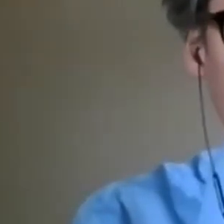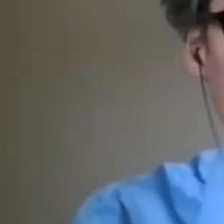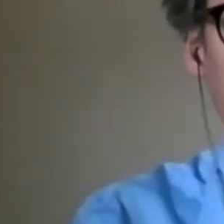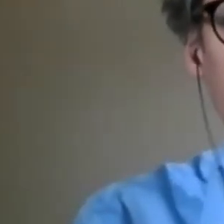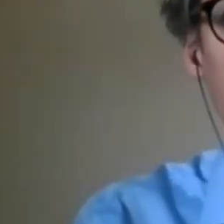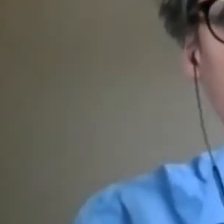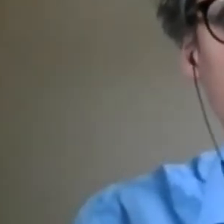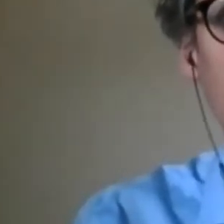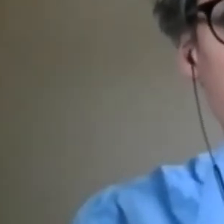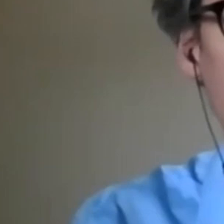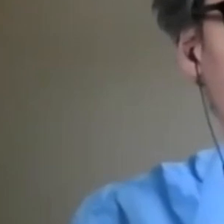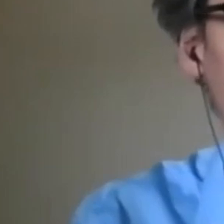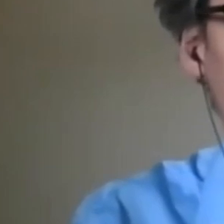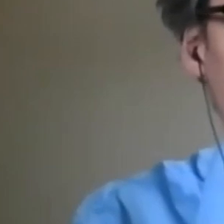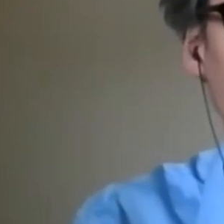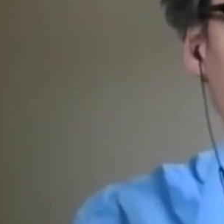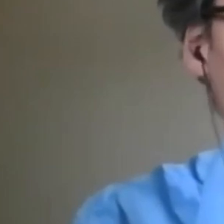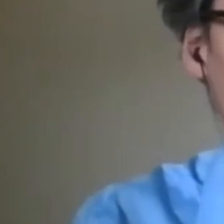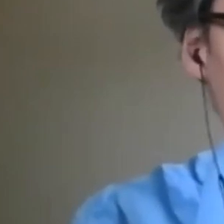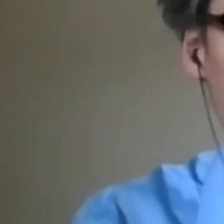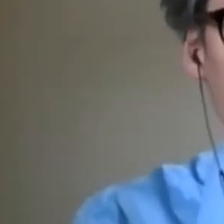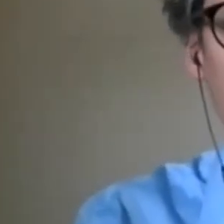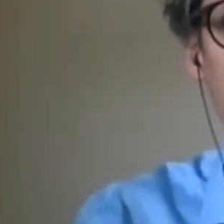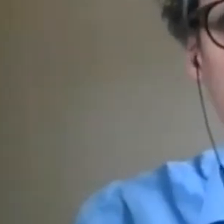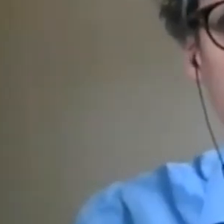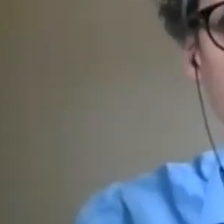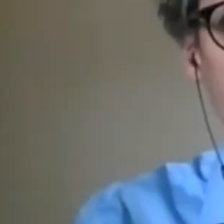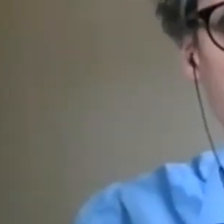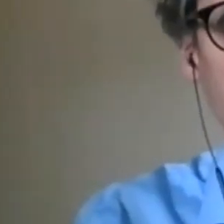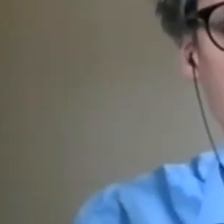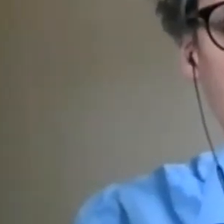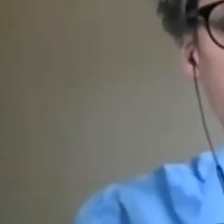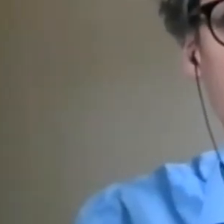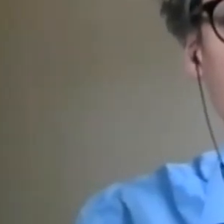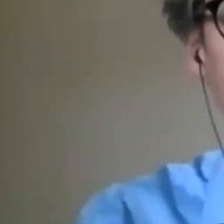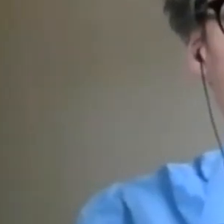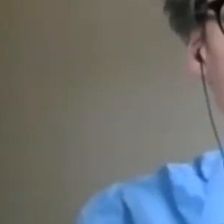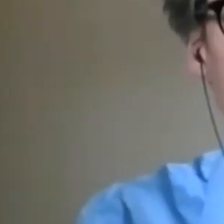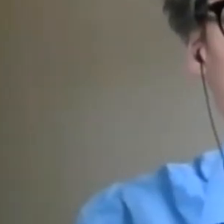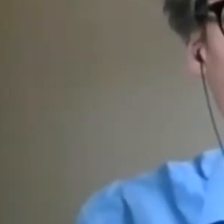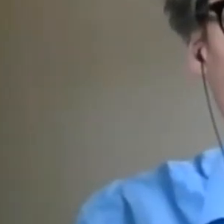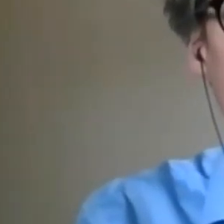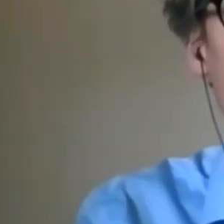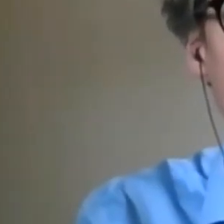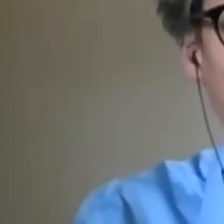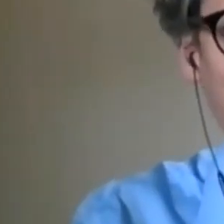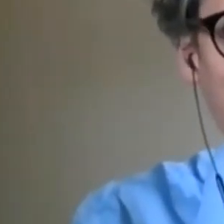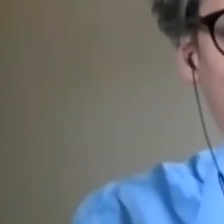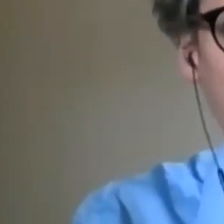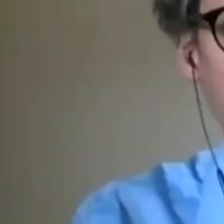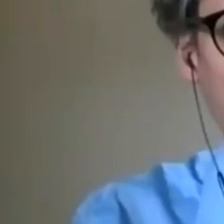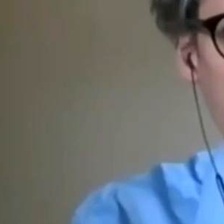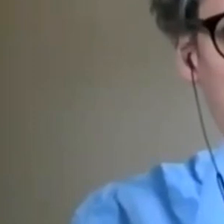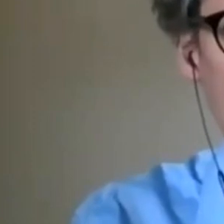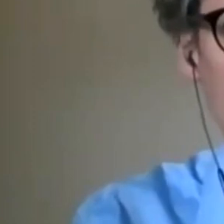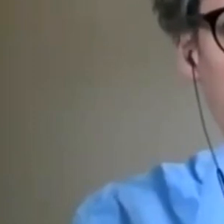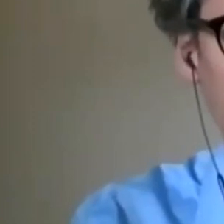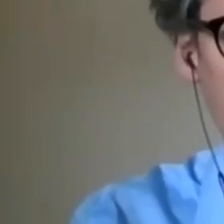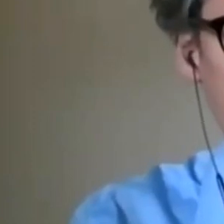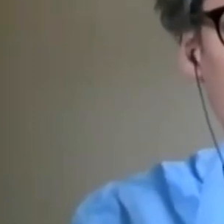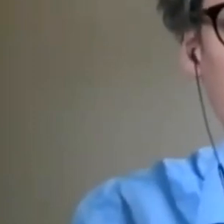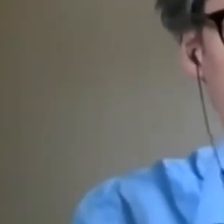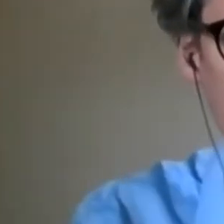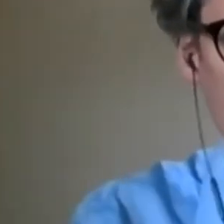2.000 personas apenas hace 5 años, en 2014. Entonces, frente a ese cambio